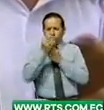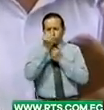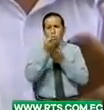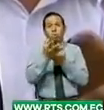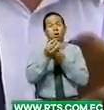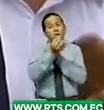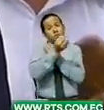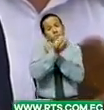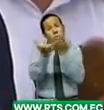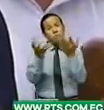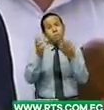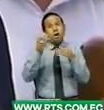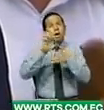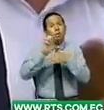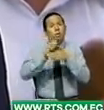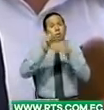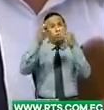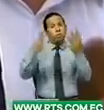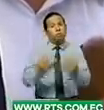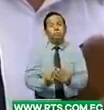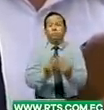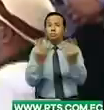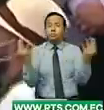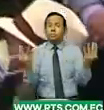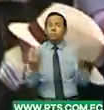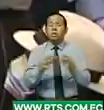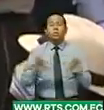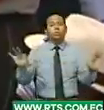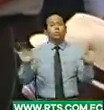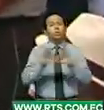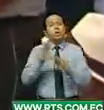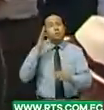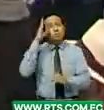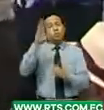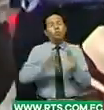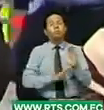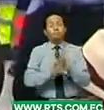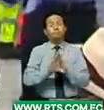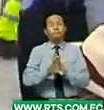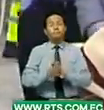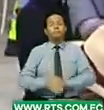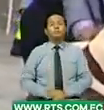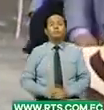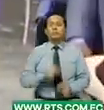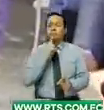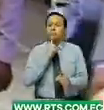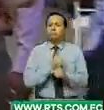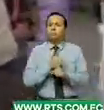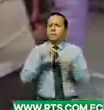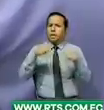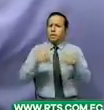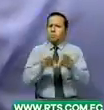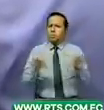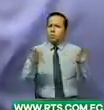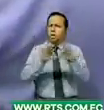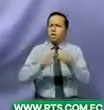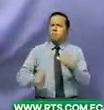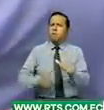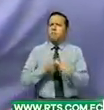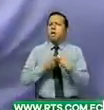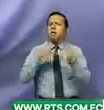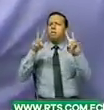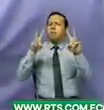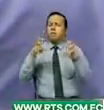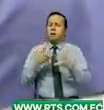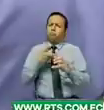es el modelo de desarrollo que nos conviene hacia el futuro. Que la prioridad seguirá siendo el Plan 900 y una